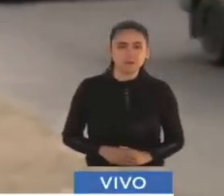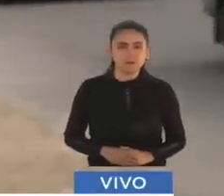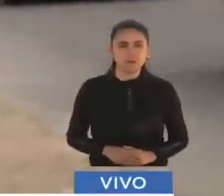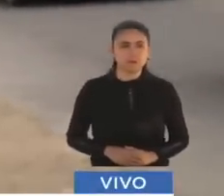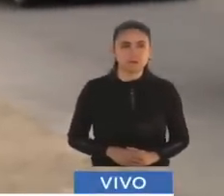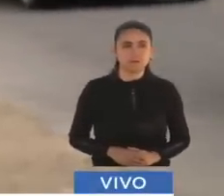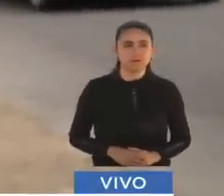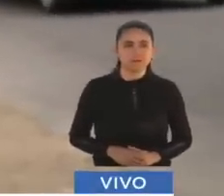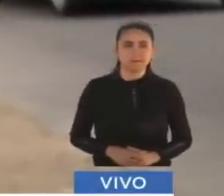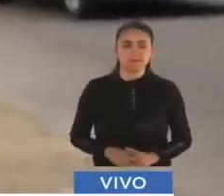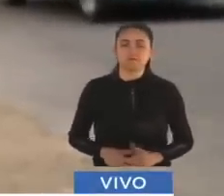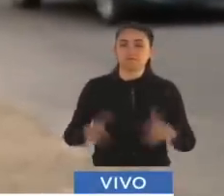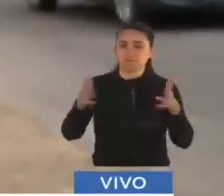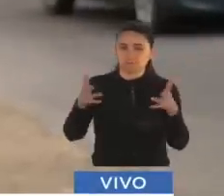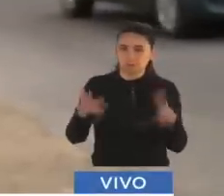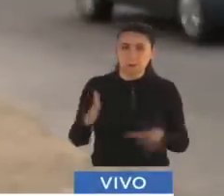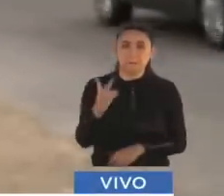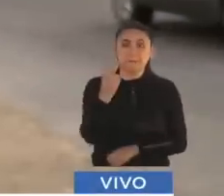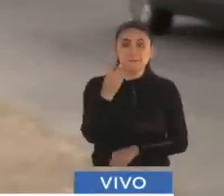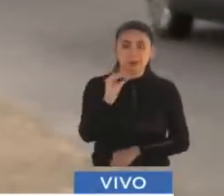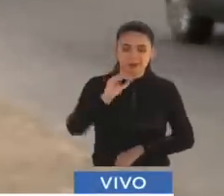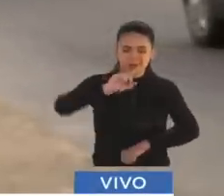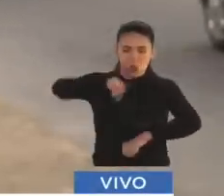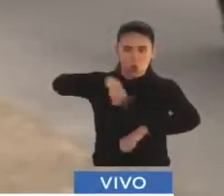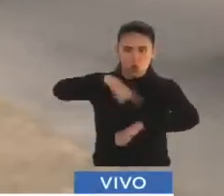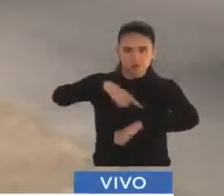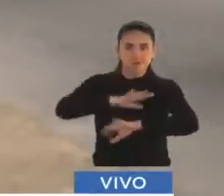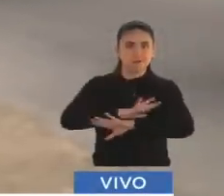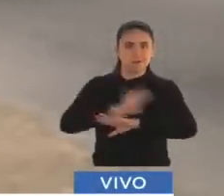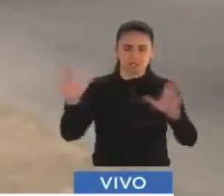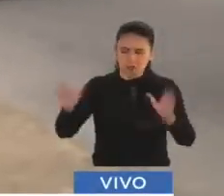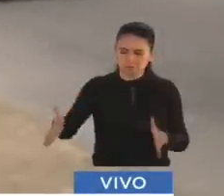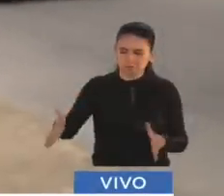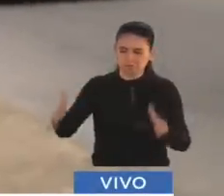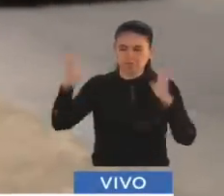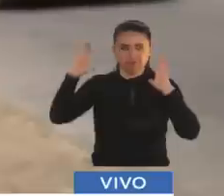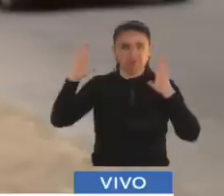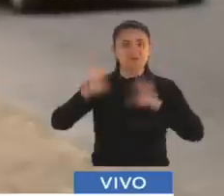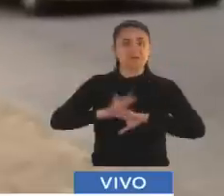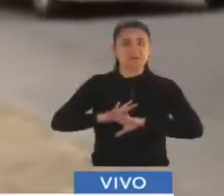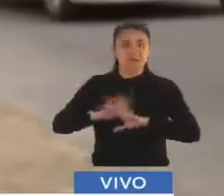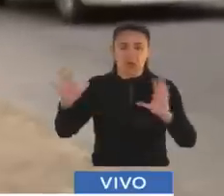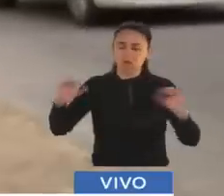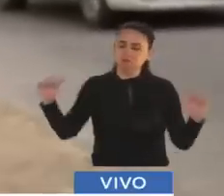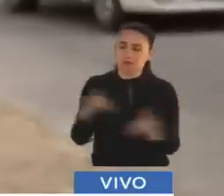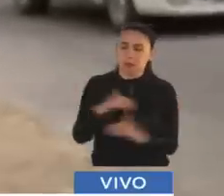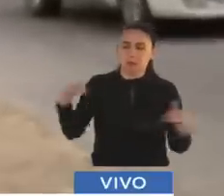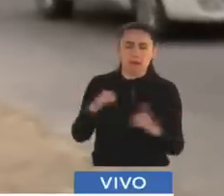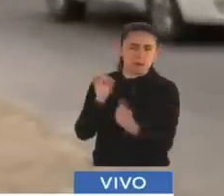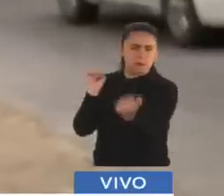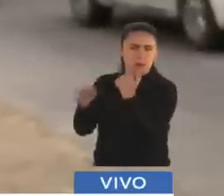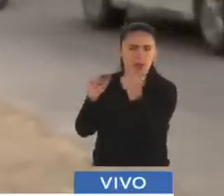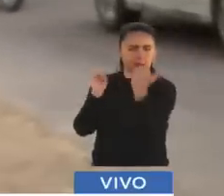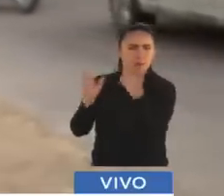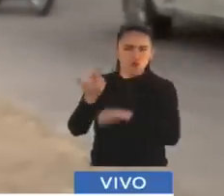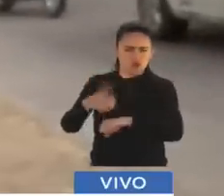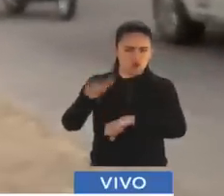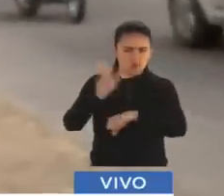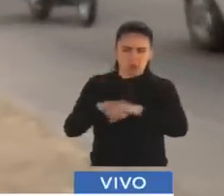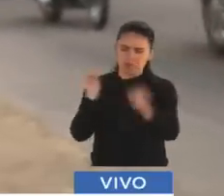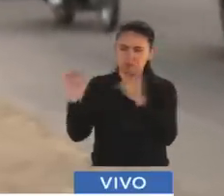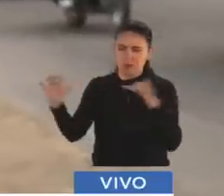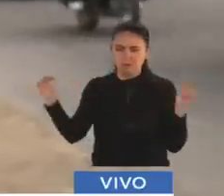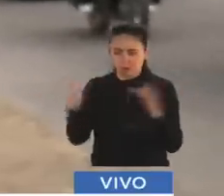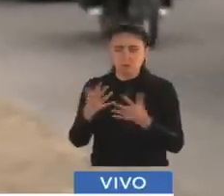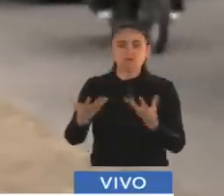Se cumplen más de 20 horas desde que nuevamente son transitables estos territorios, estos corredores viales. Según las